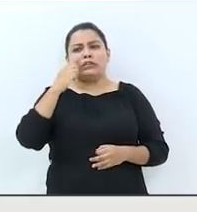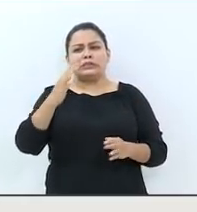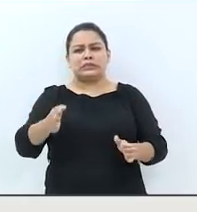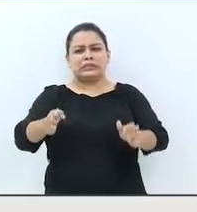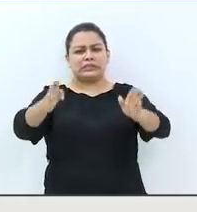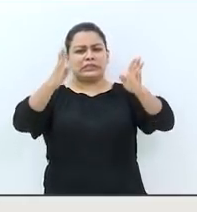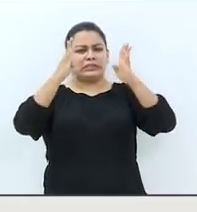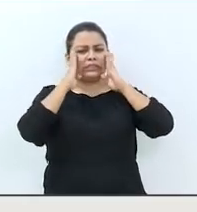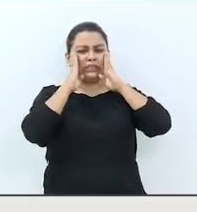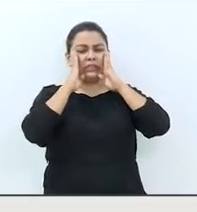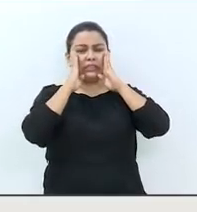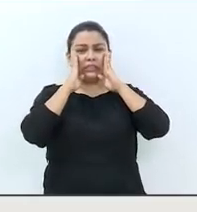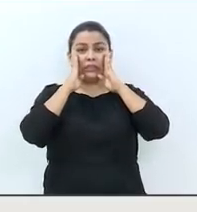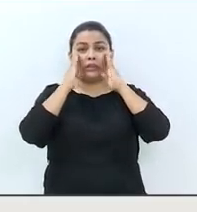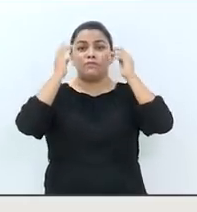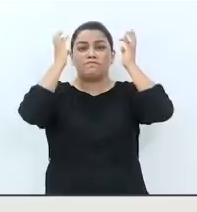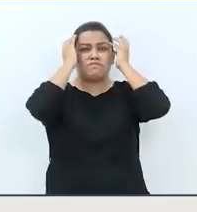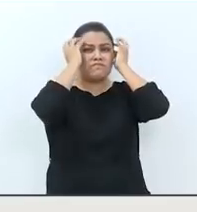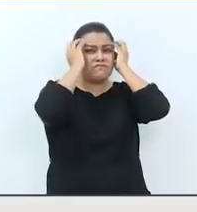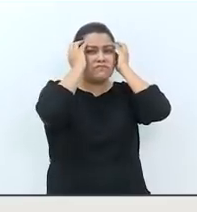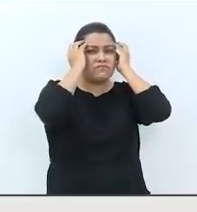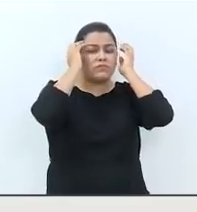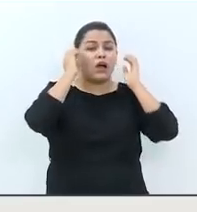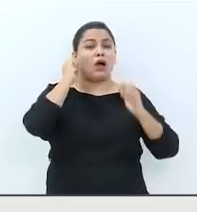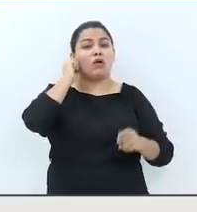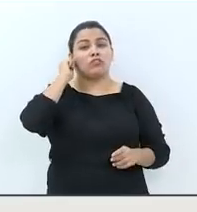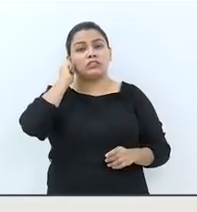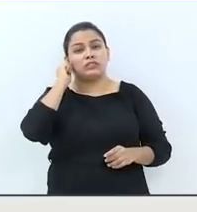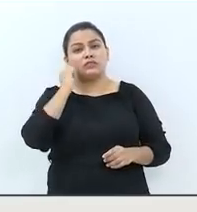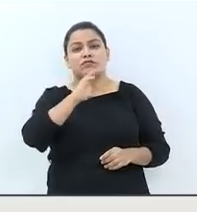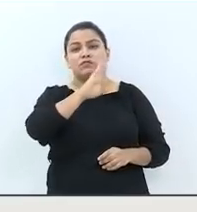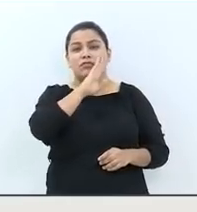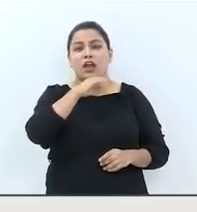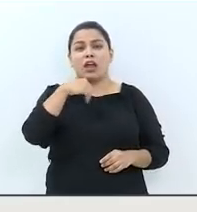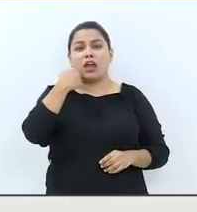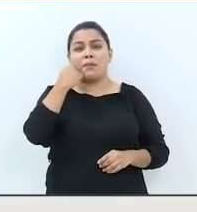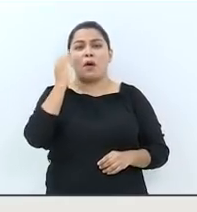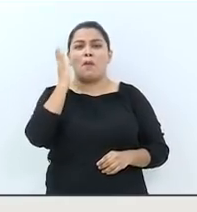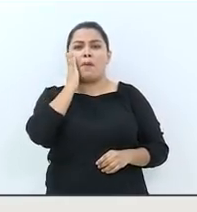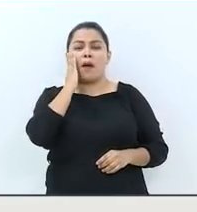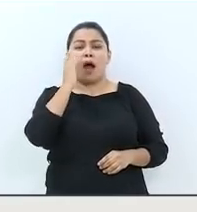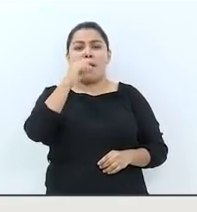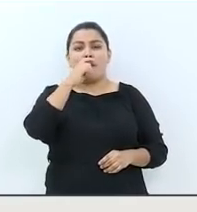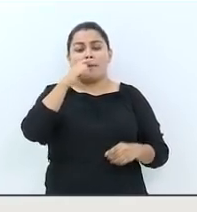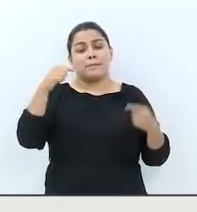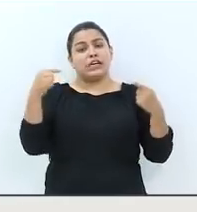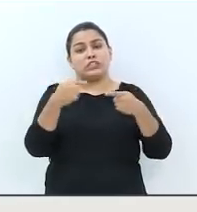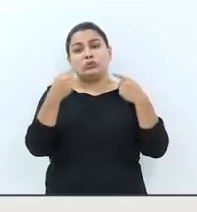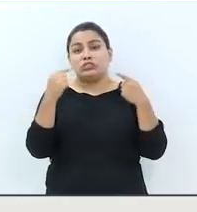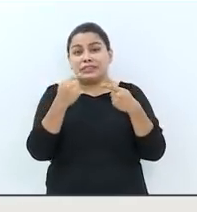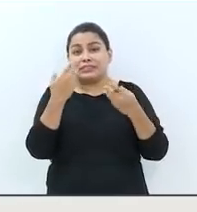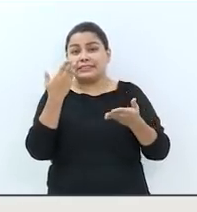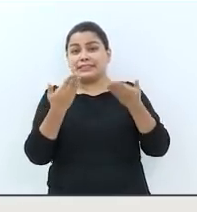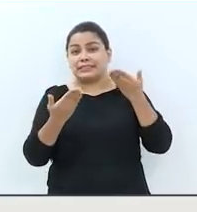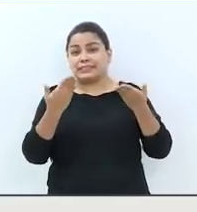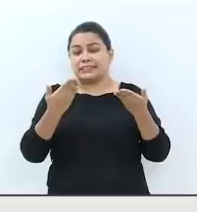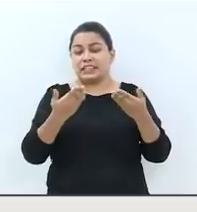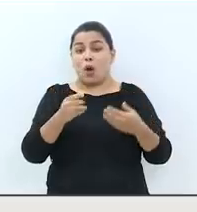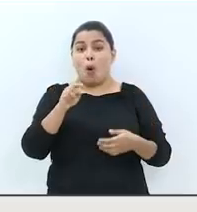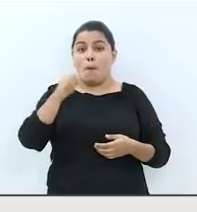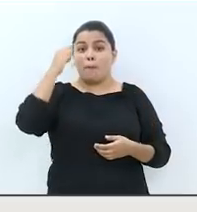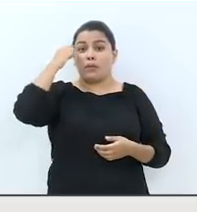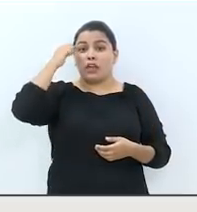esas niñas que seguramente están preocupados porque la abuelita se enferma, porque vio que su mamá y papá discutieron. O imagínate, Carlos,